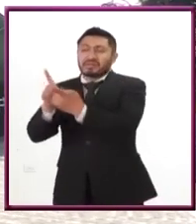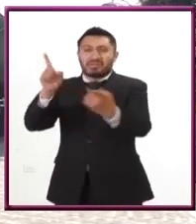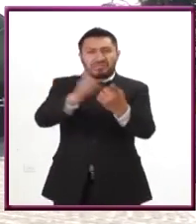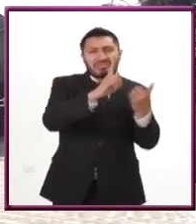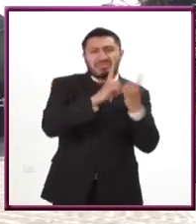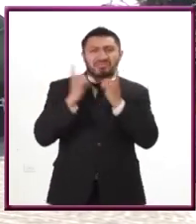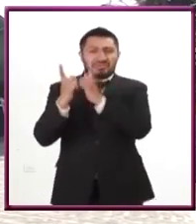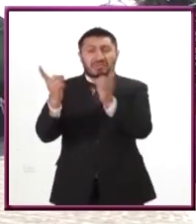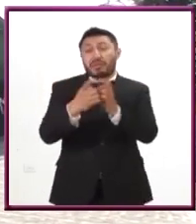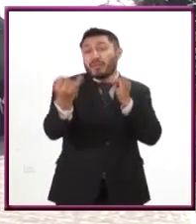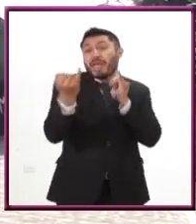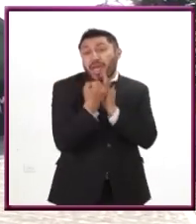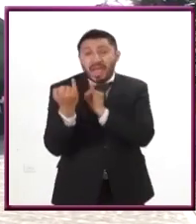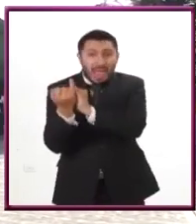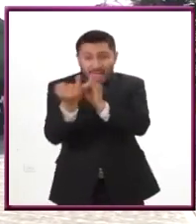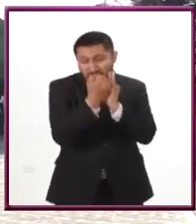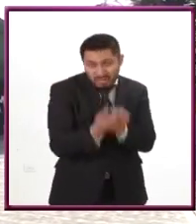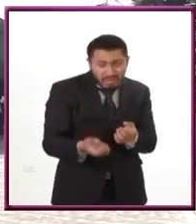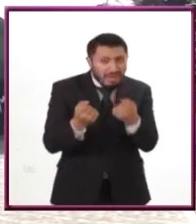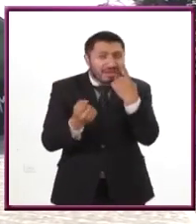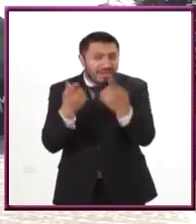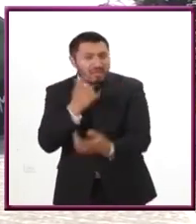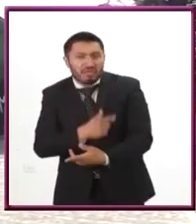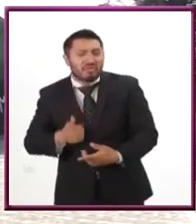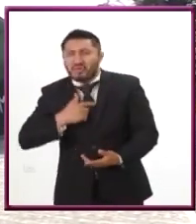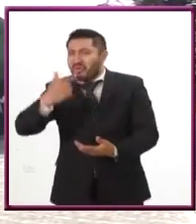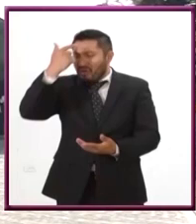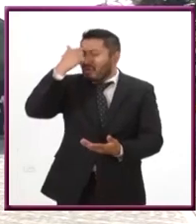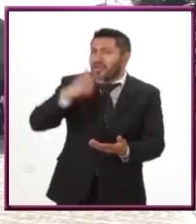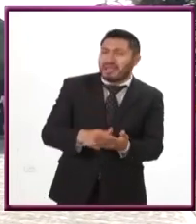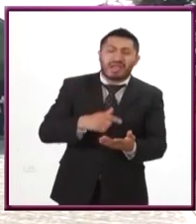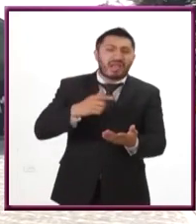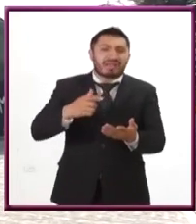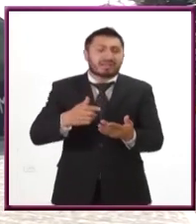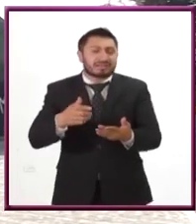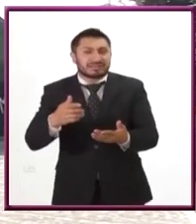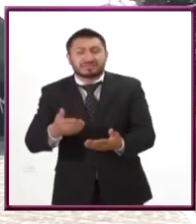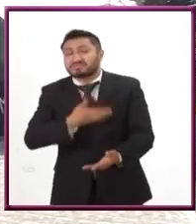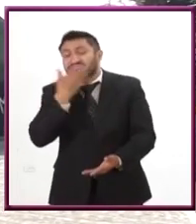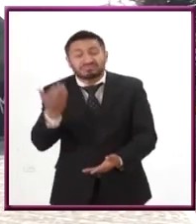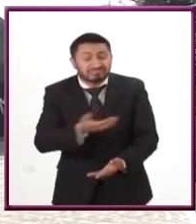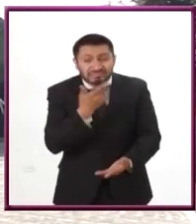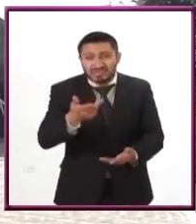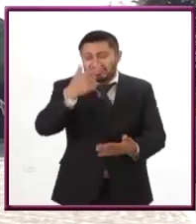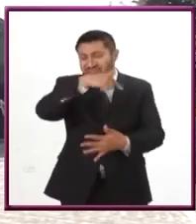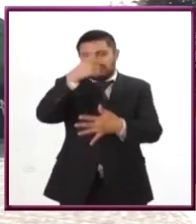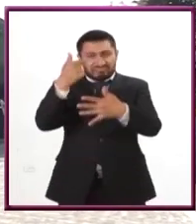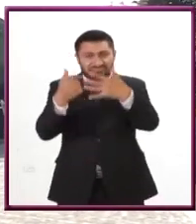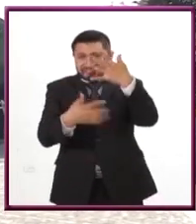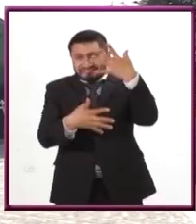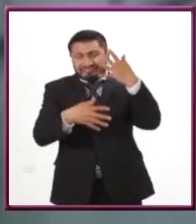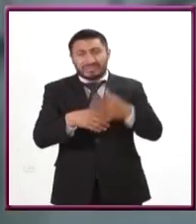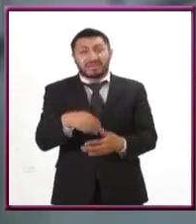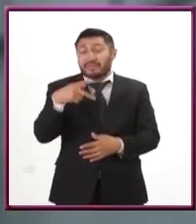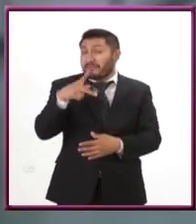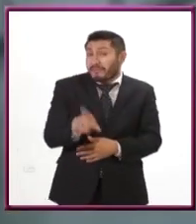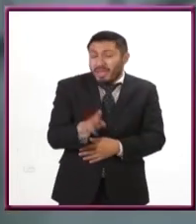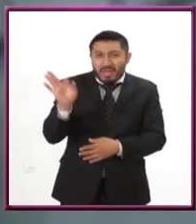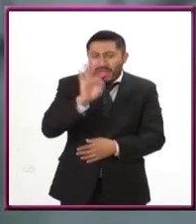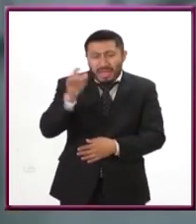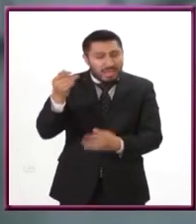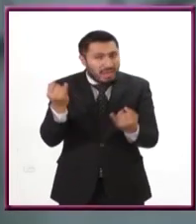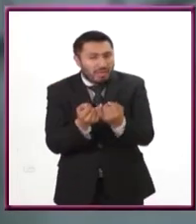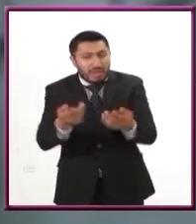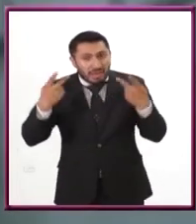con personas diferentes a nosotros, en gustos, creencias, hábitos, aspiraciones y preferencias.